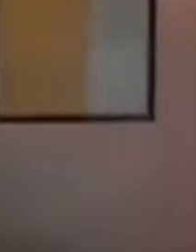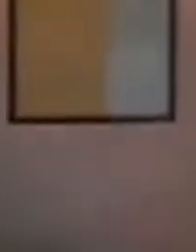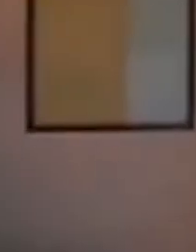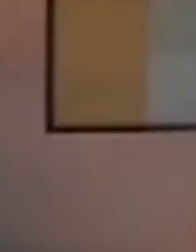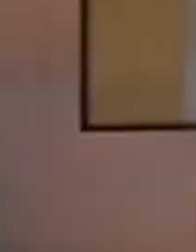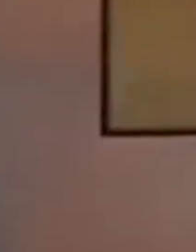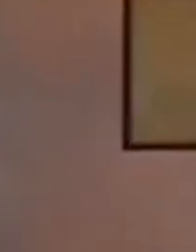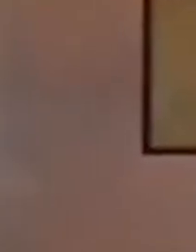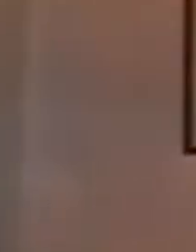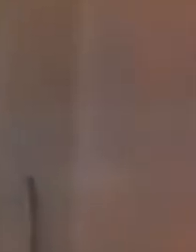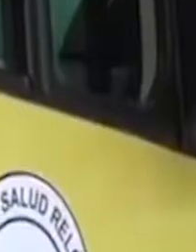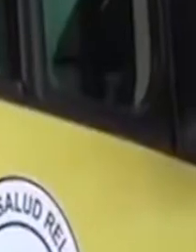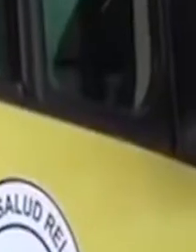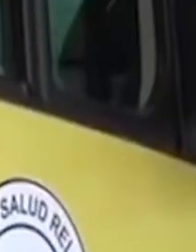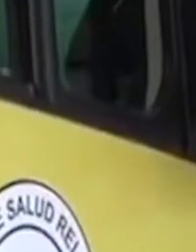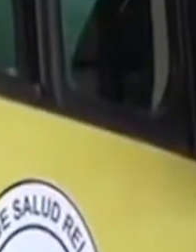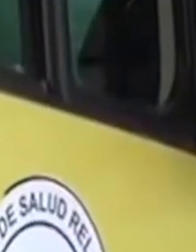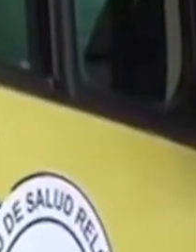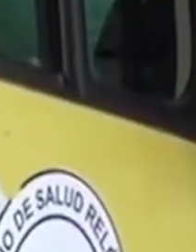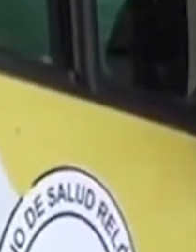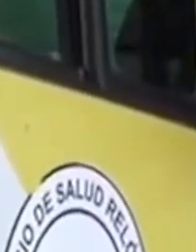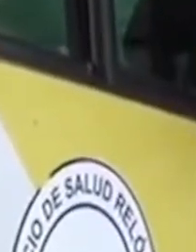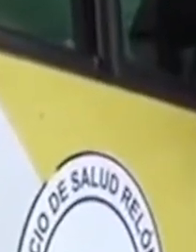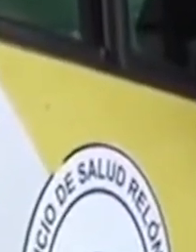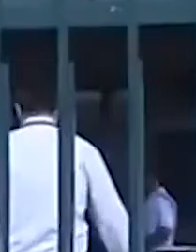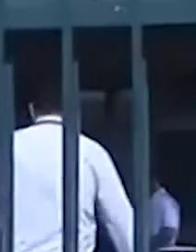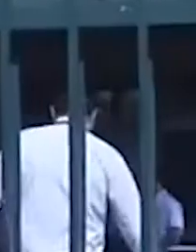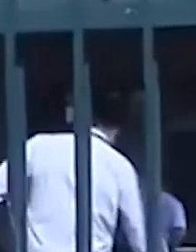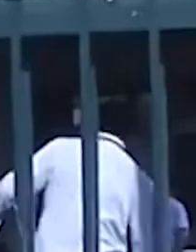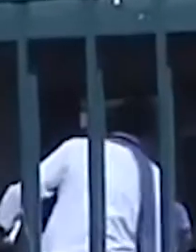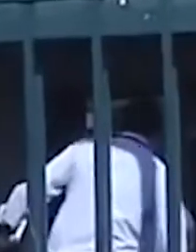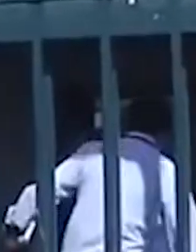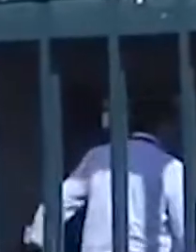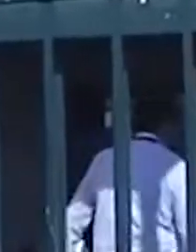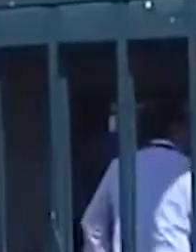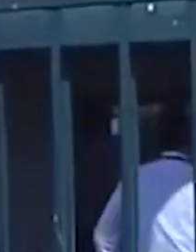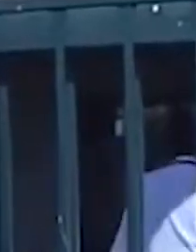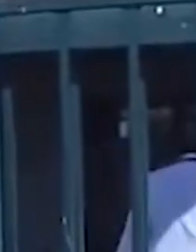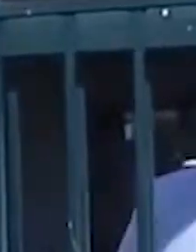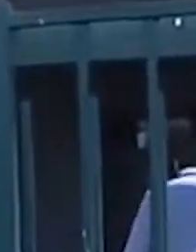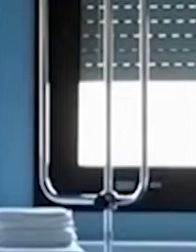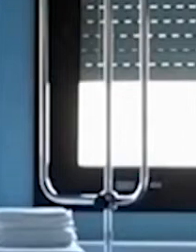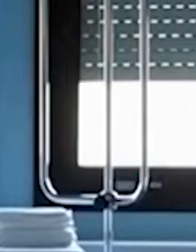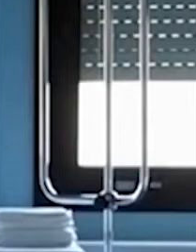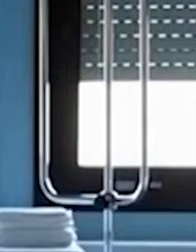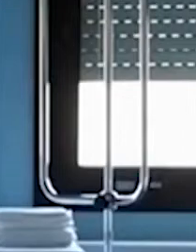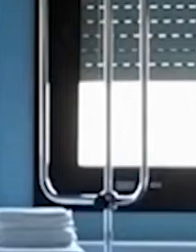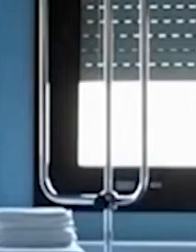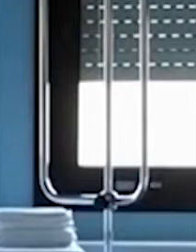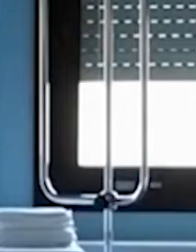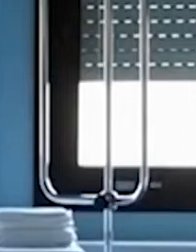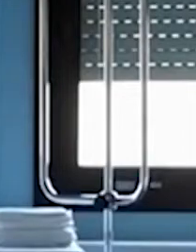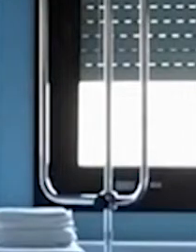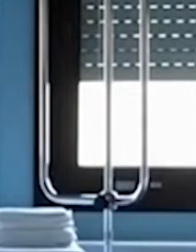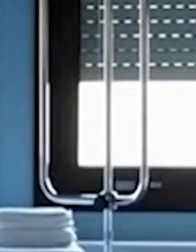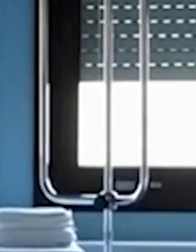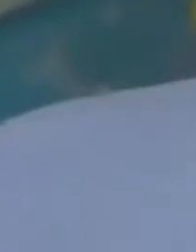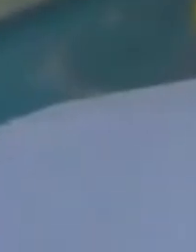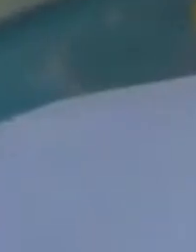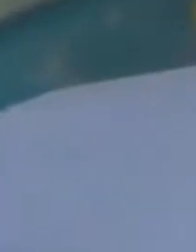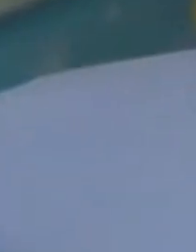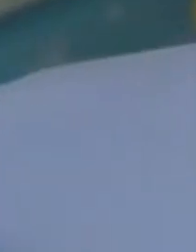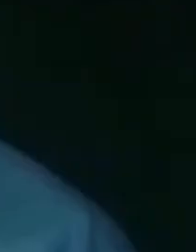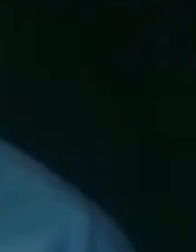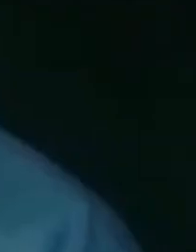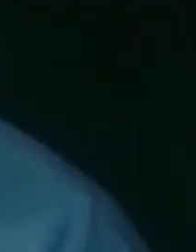una en valparaíso y una en nuble el total de contagiados que perdieron la vida llega hacía